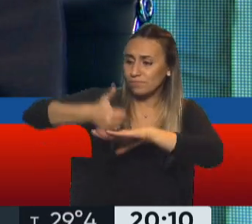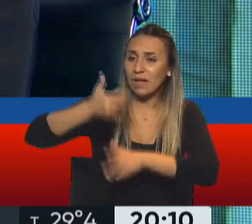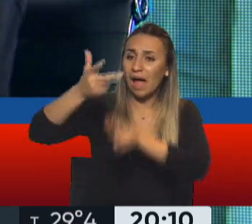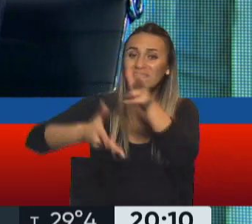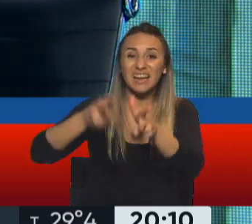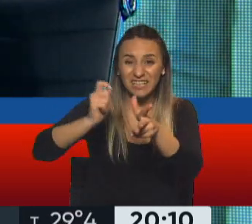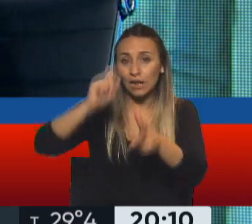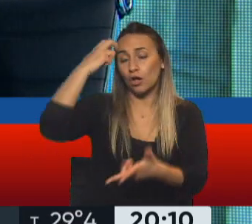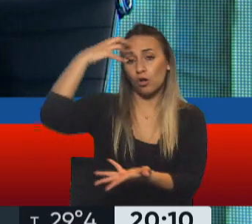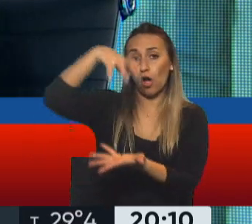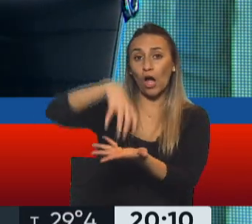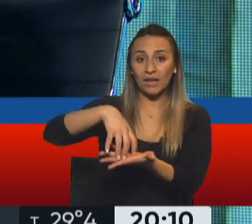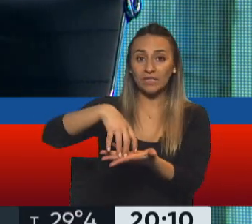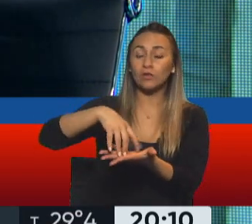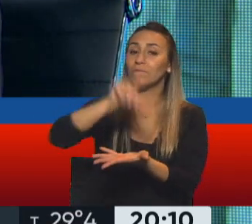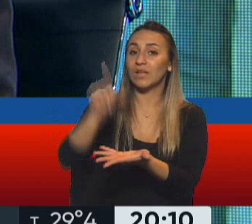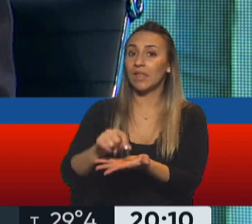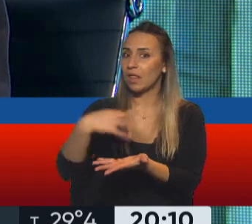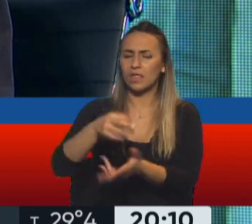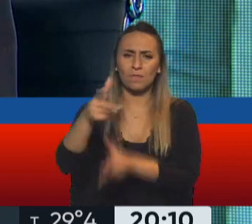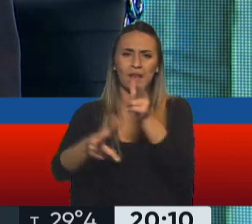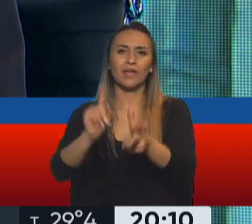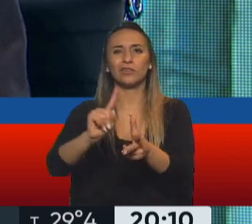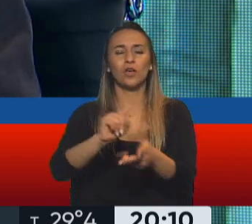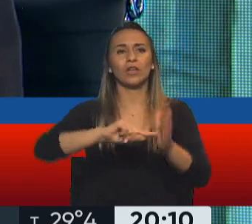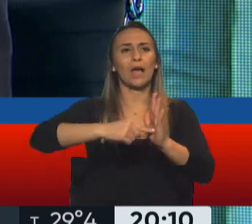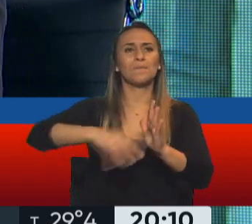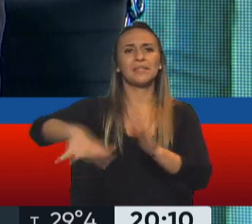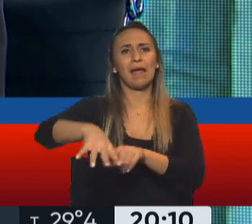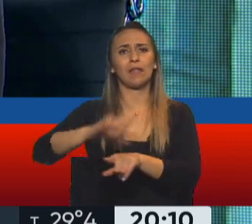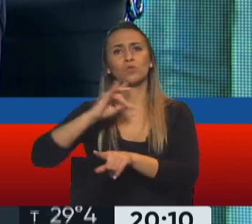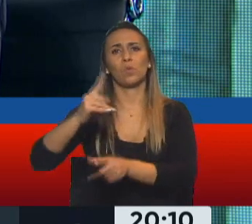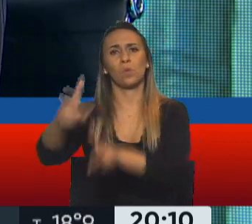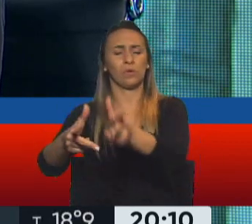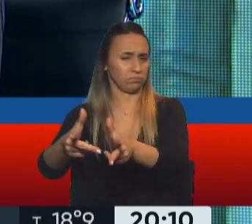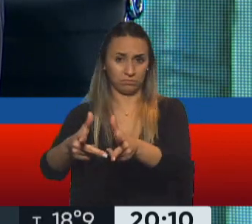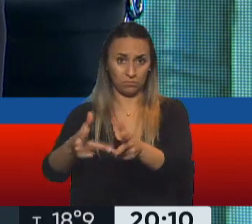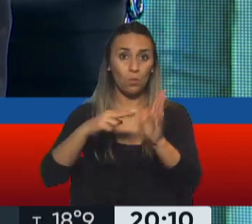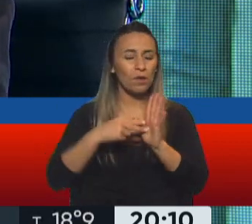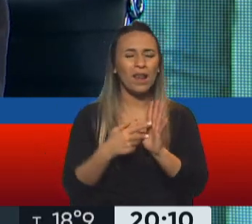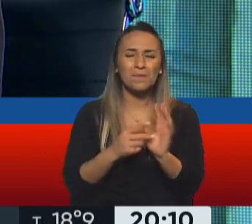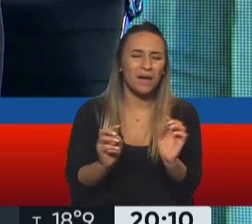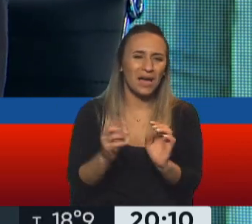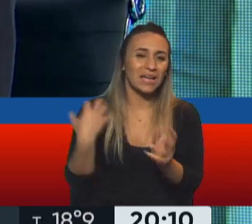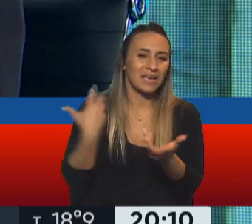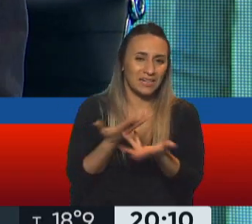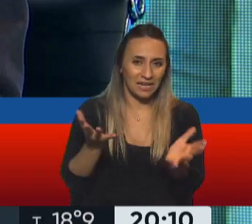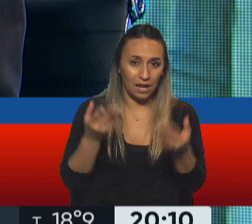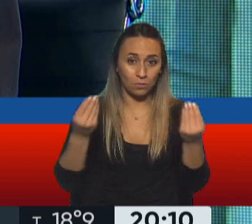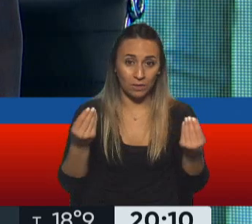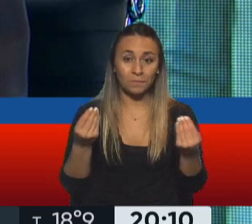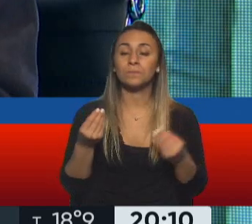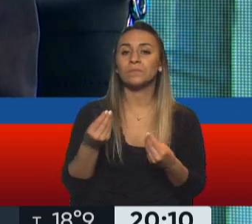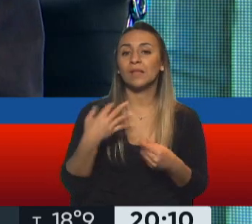Federal y no la Ciudad Autónoma de Buenos Aires. Pero no deja de ser verdad que hay un problema que es general, que es concreto, que es específico y que hay